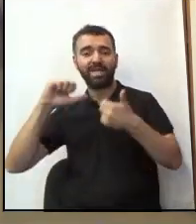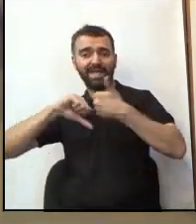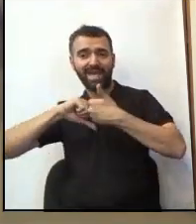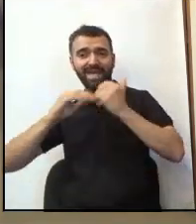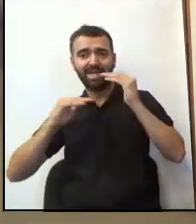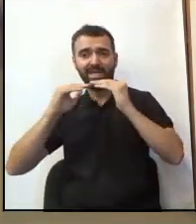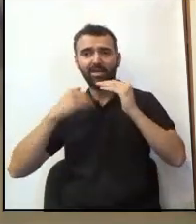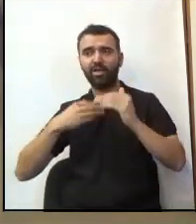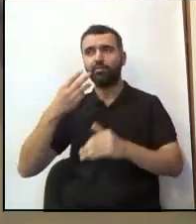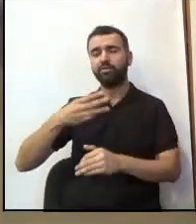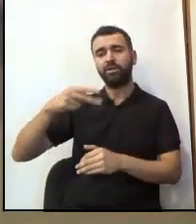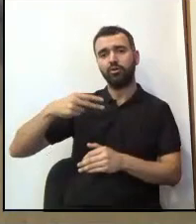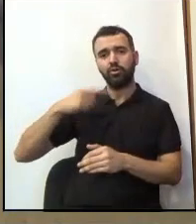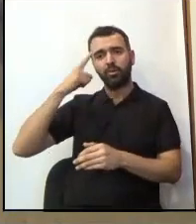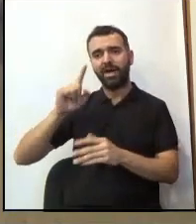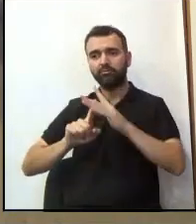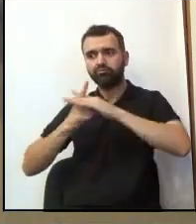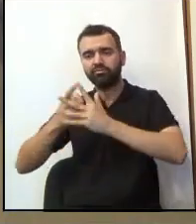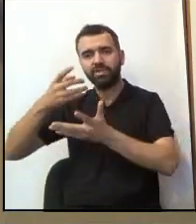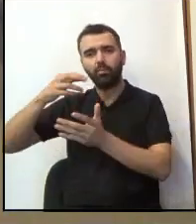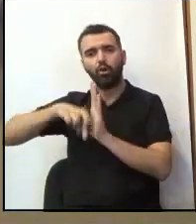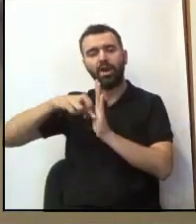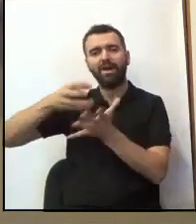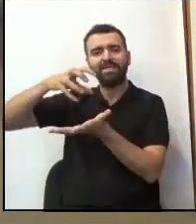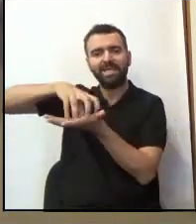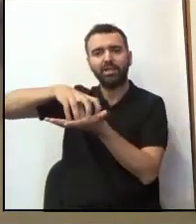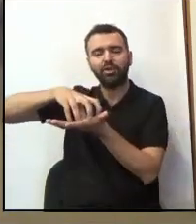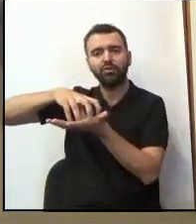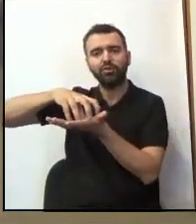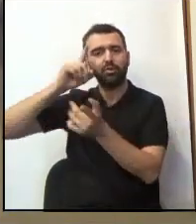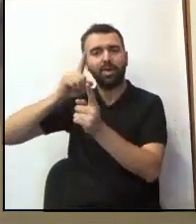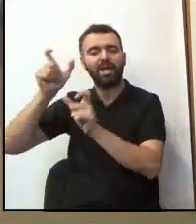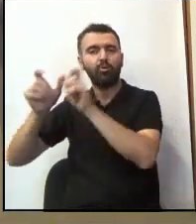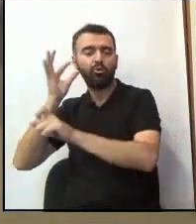para ejecutar el programa Dispositivos Centros de la Mujer año 2023 de acuerdo al ordinario